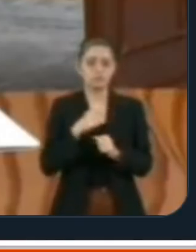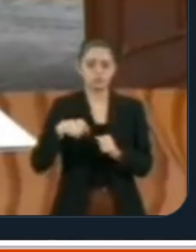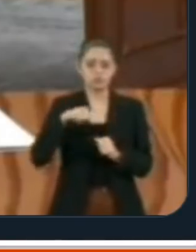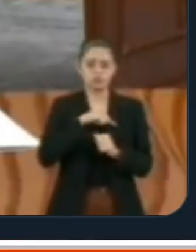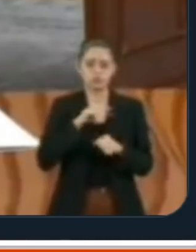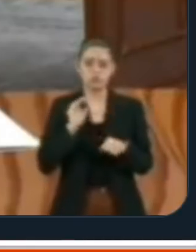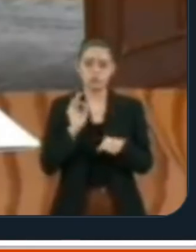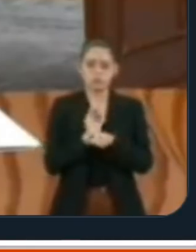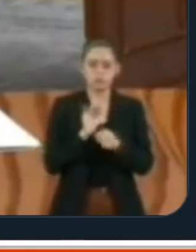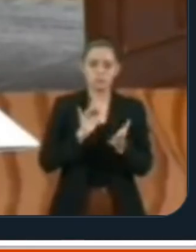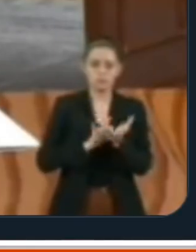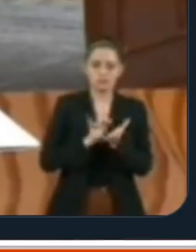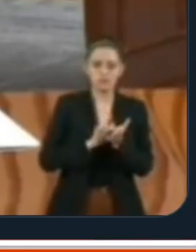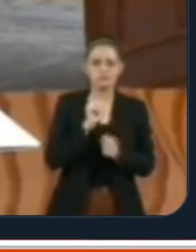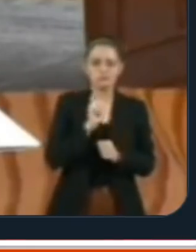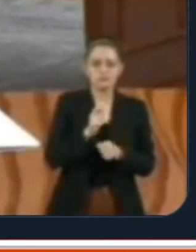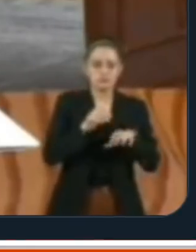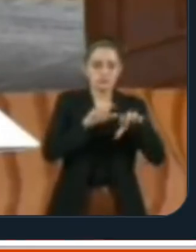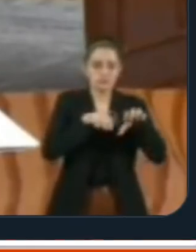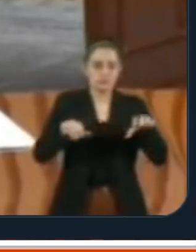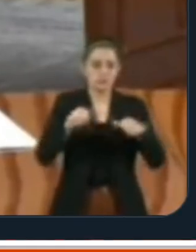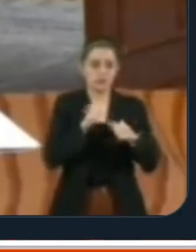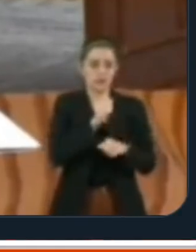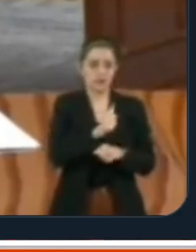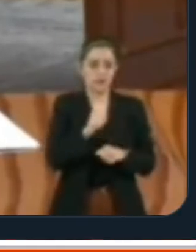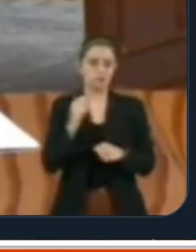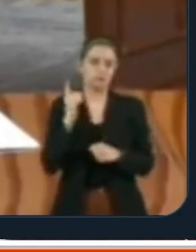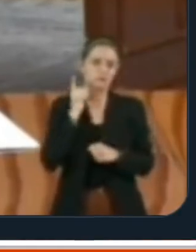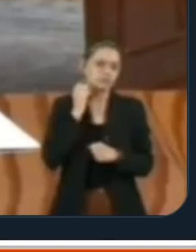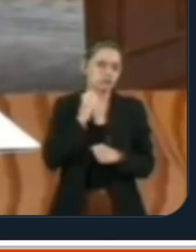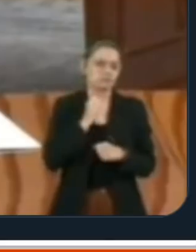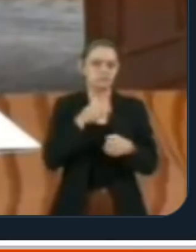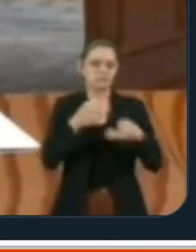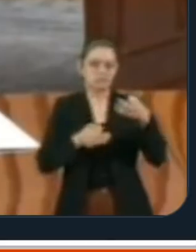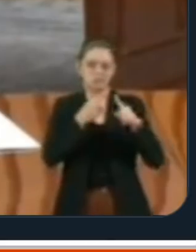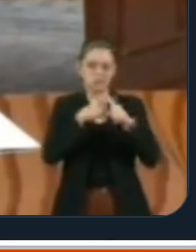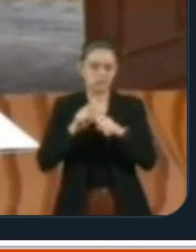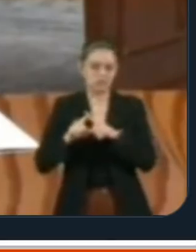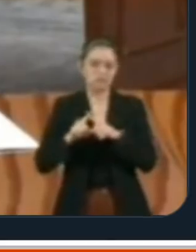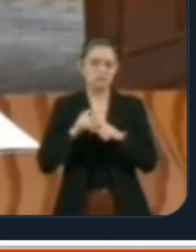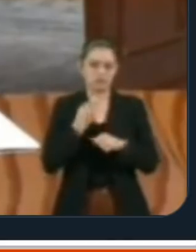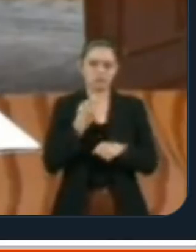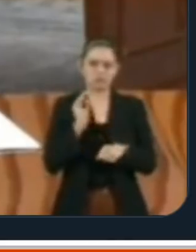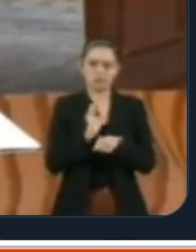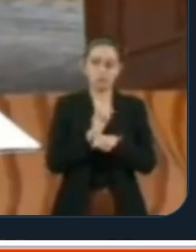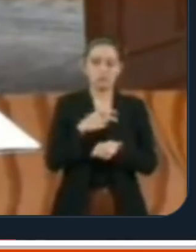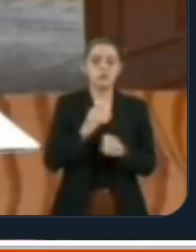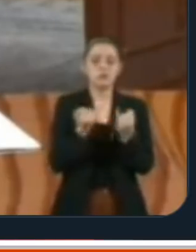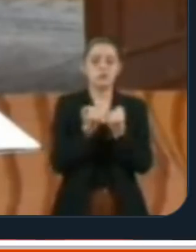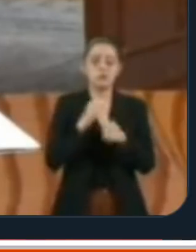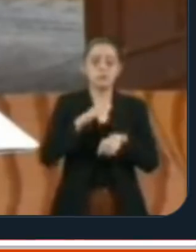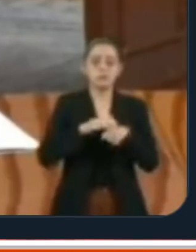su capacidad de acción dentro del marco de las leyes electorales